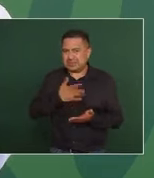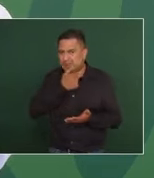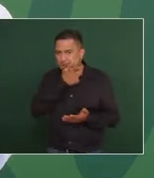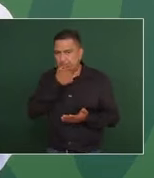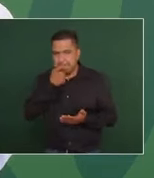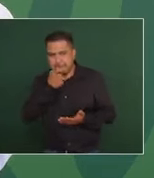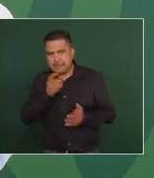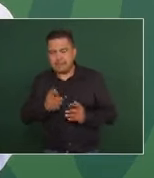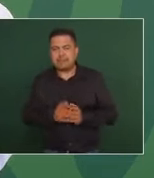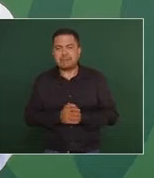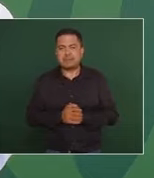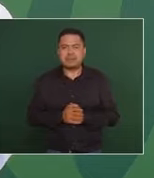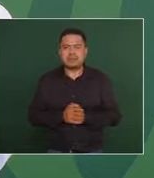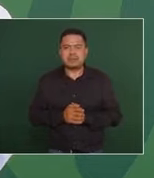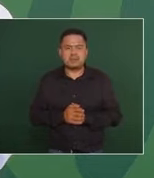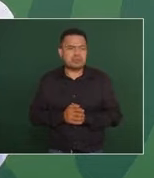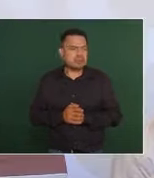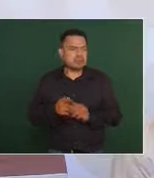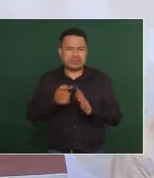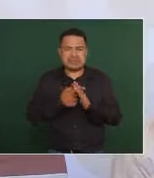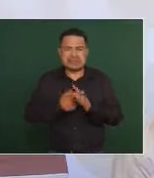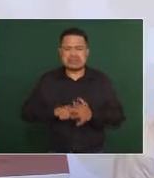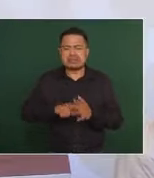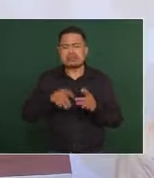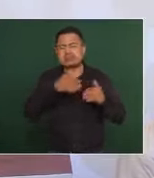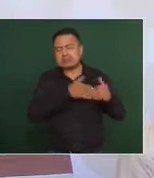Entonces, desde el inicio